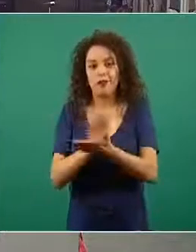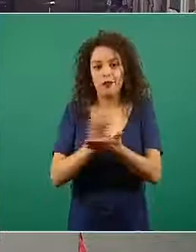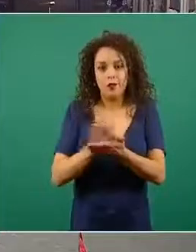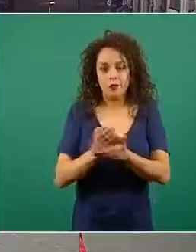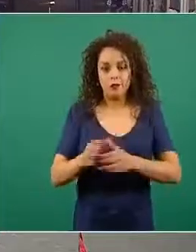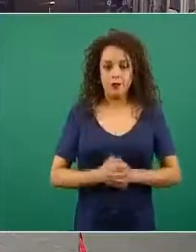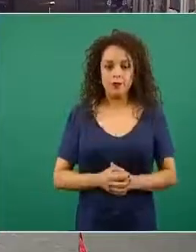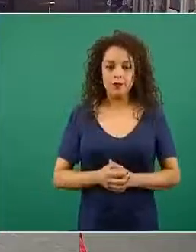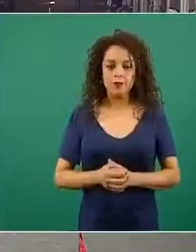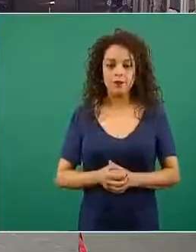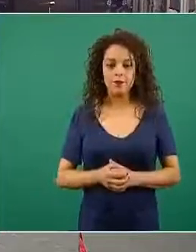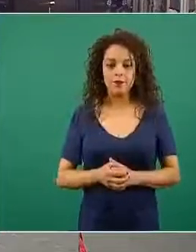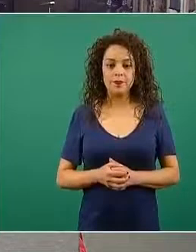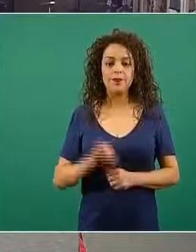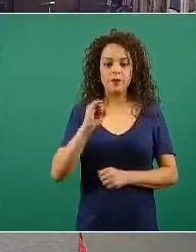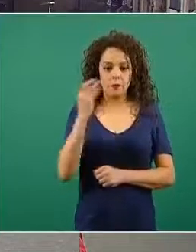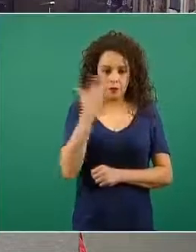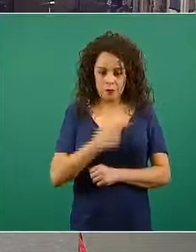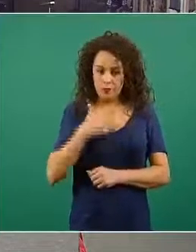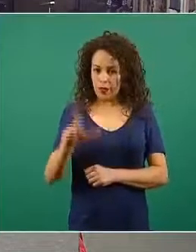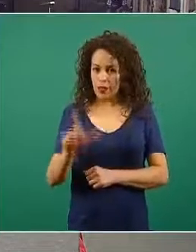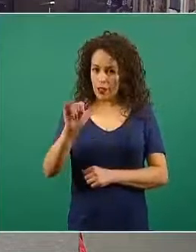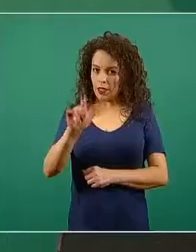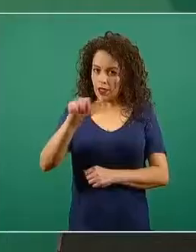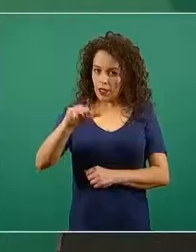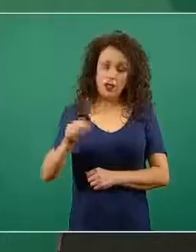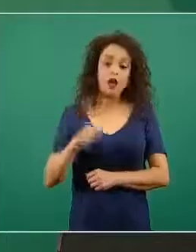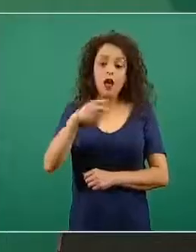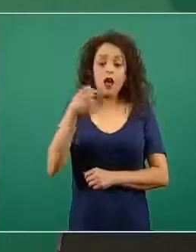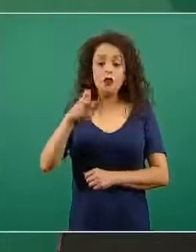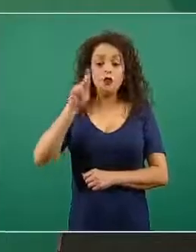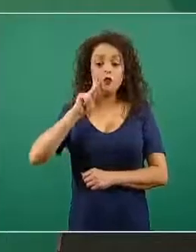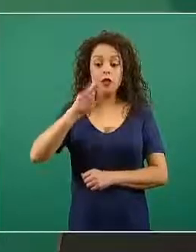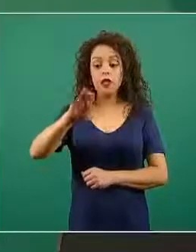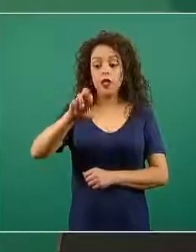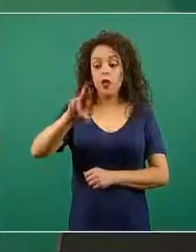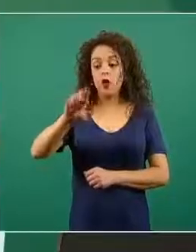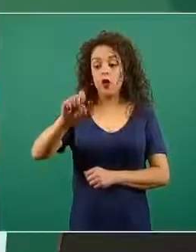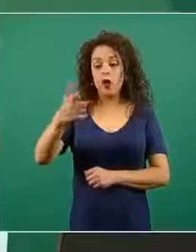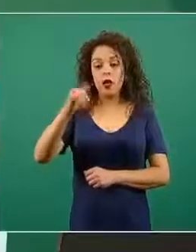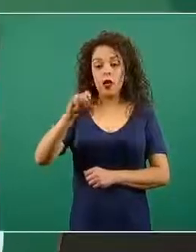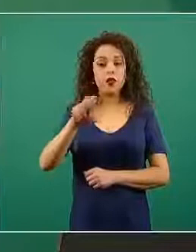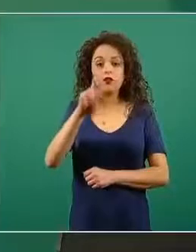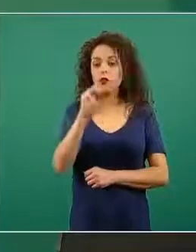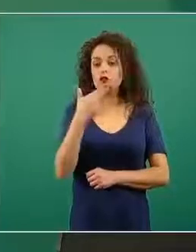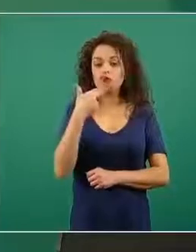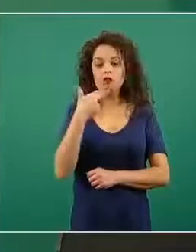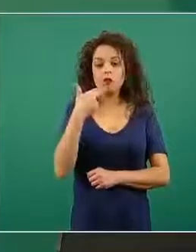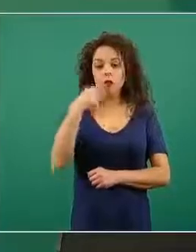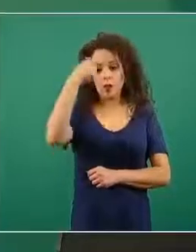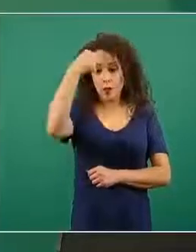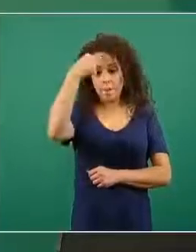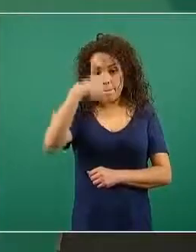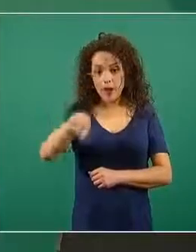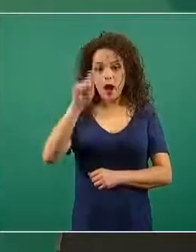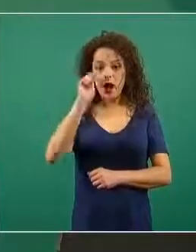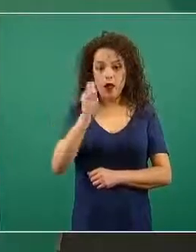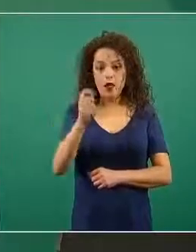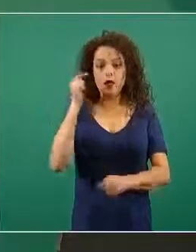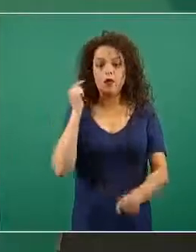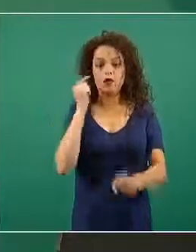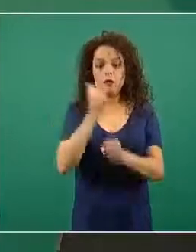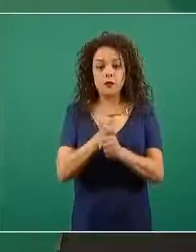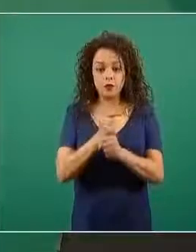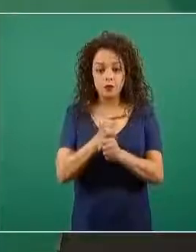Liliana. Las pruebas serológicas no son útiles para el